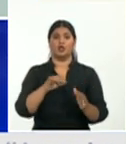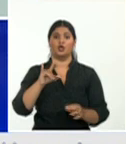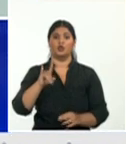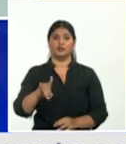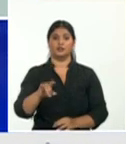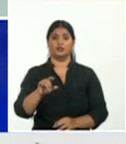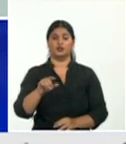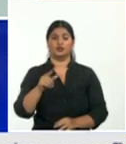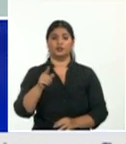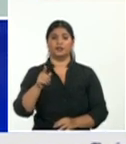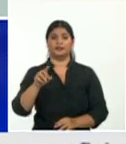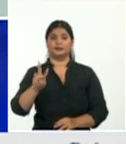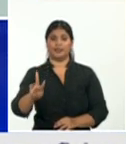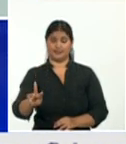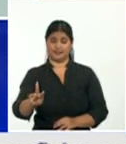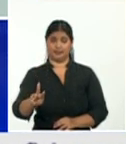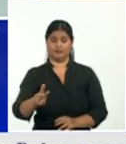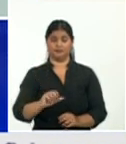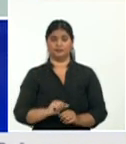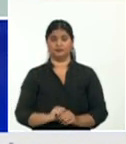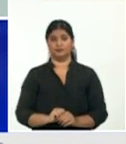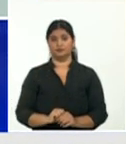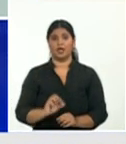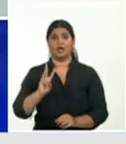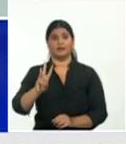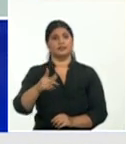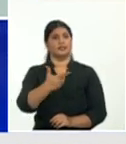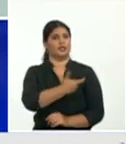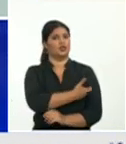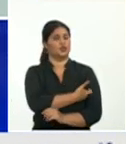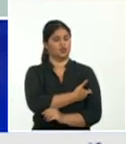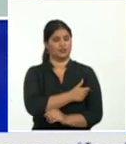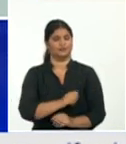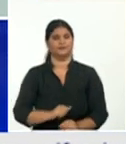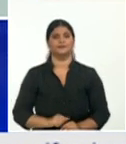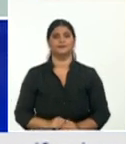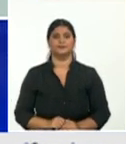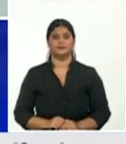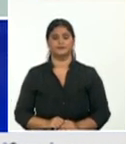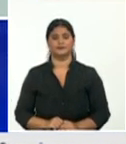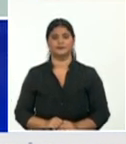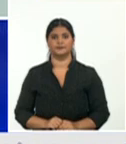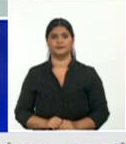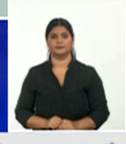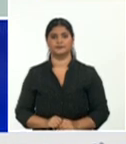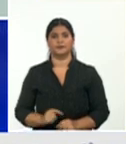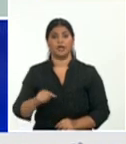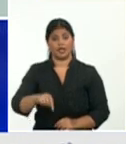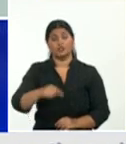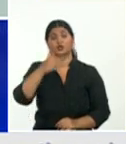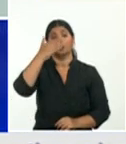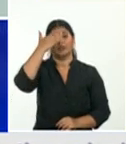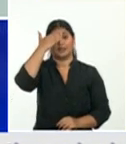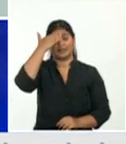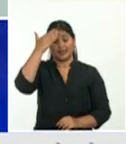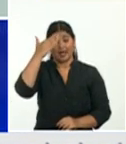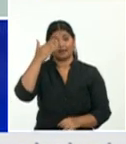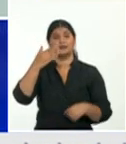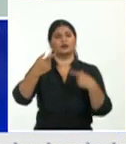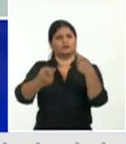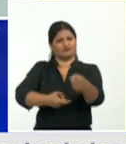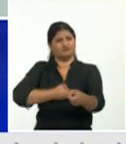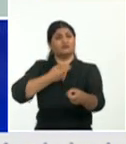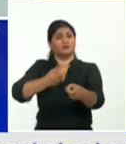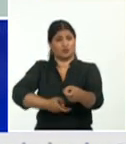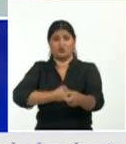406.973 la tercera. Y eso se ha logrado después de administrar un